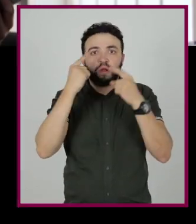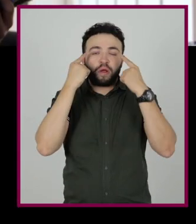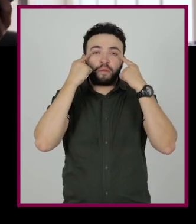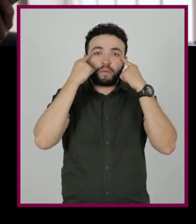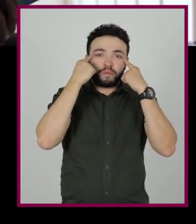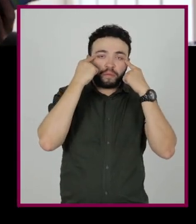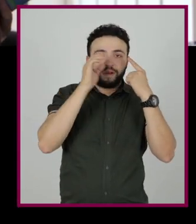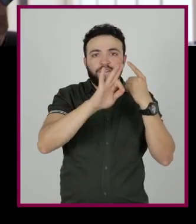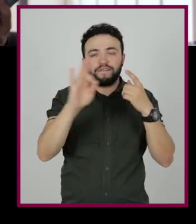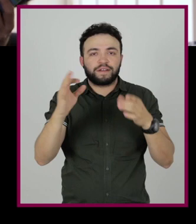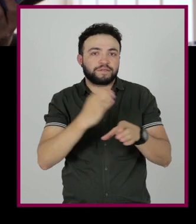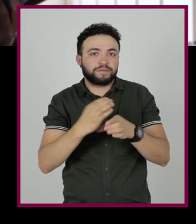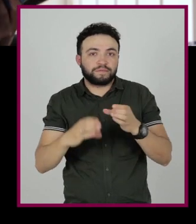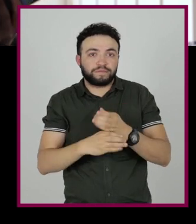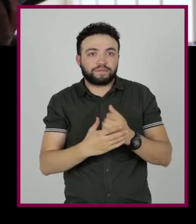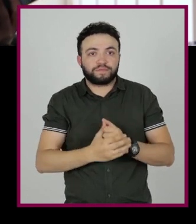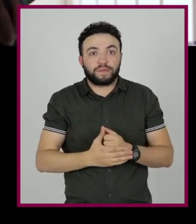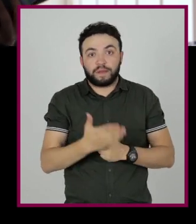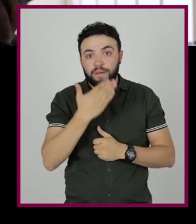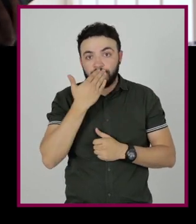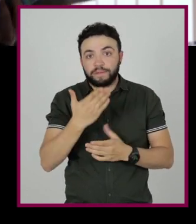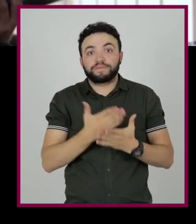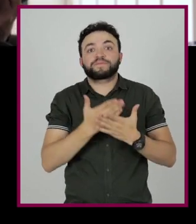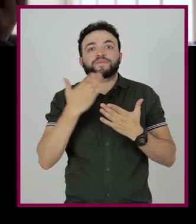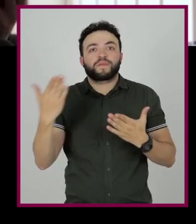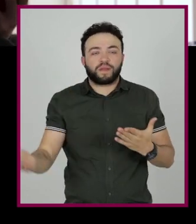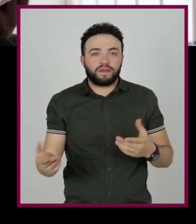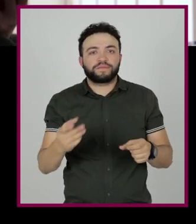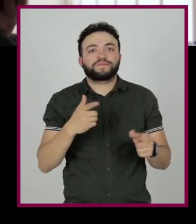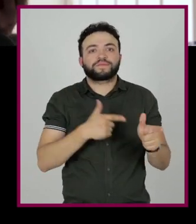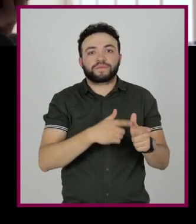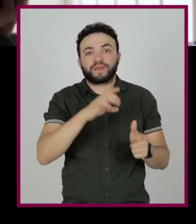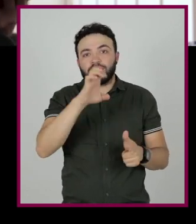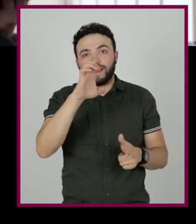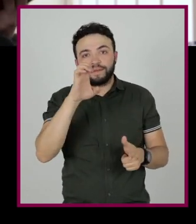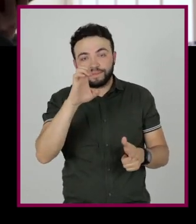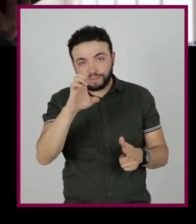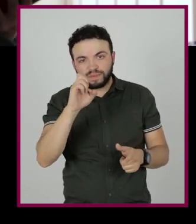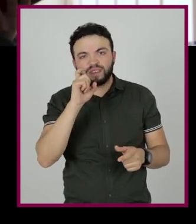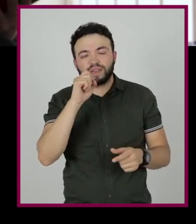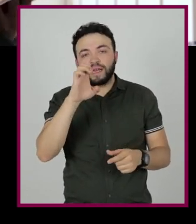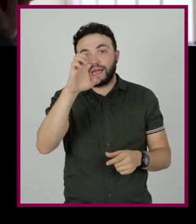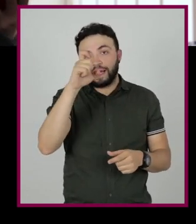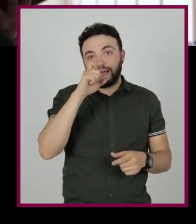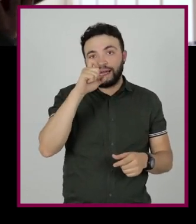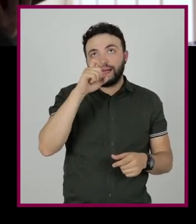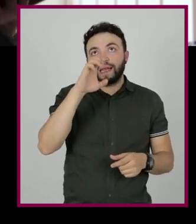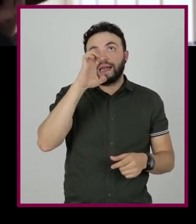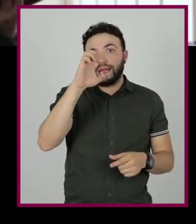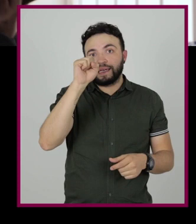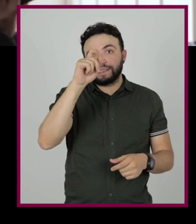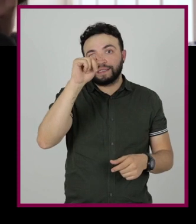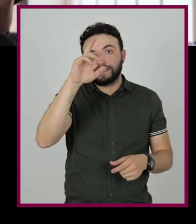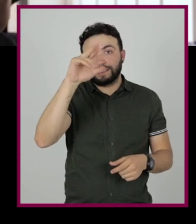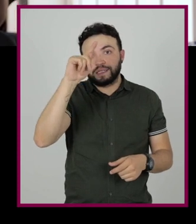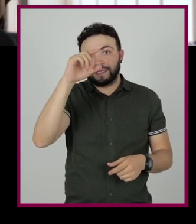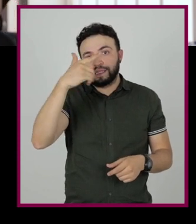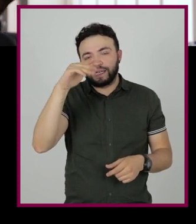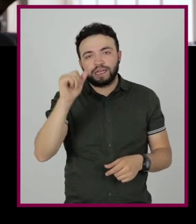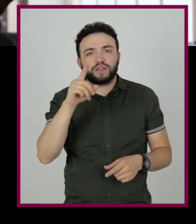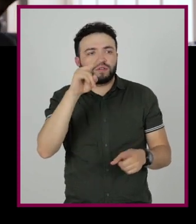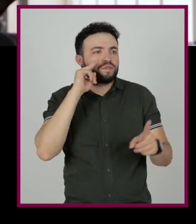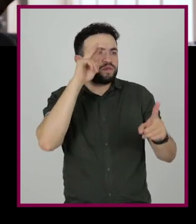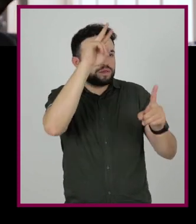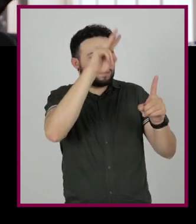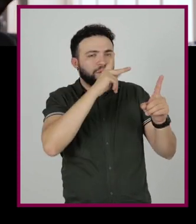japonesa ligados al anime. Bien, porque ahora sigue la E de estrategia de procesamiento de información. Observa las palabras clave y decide